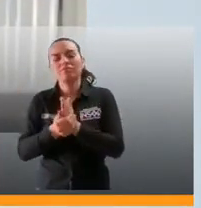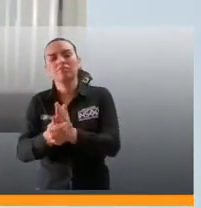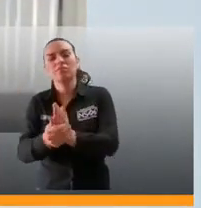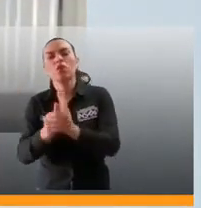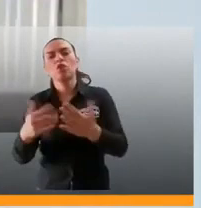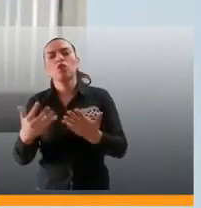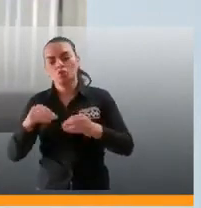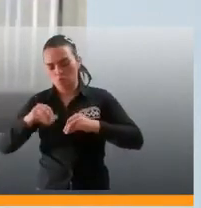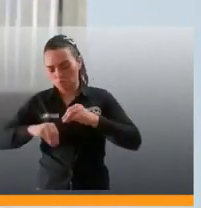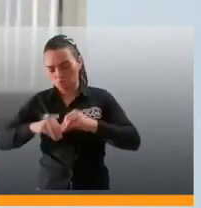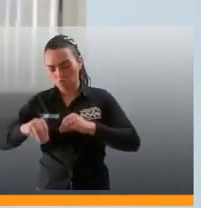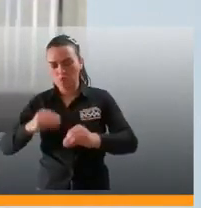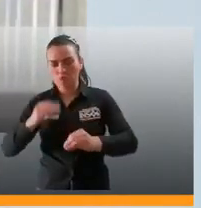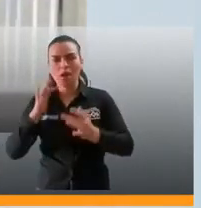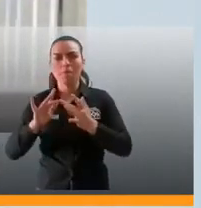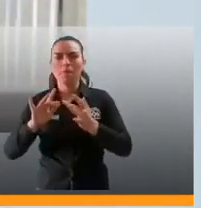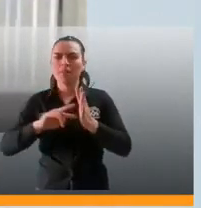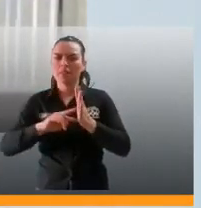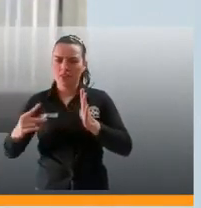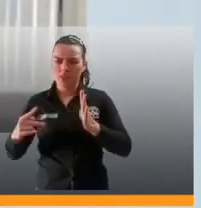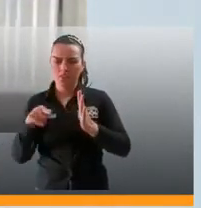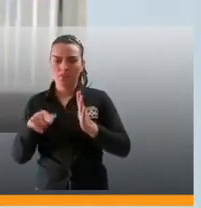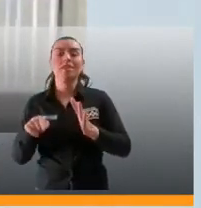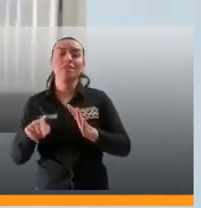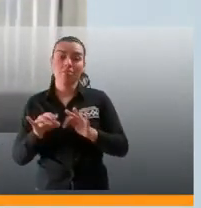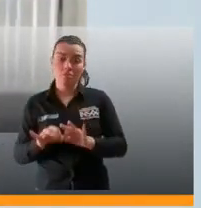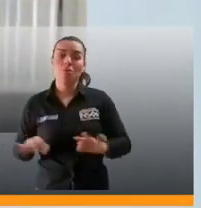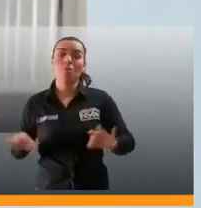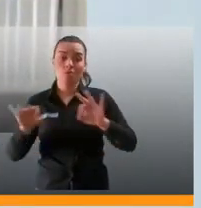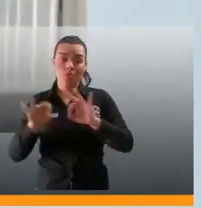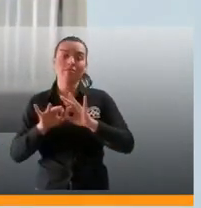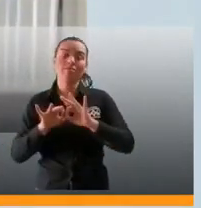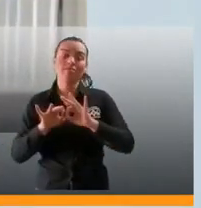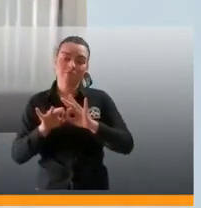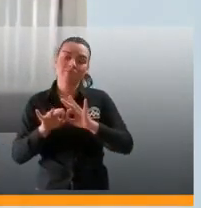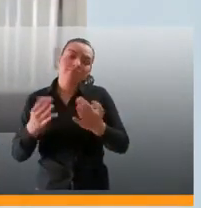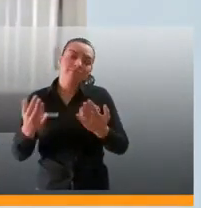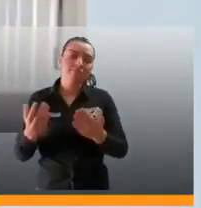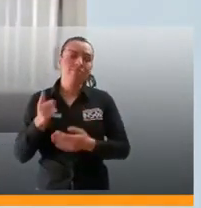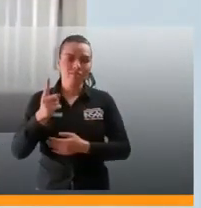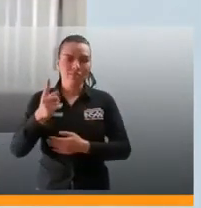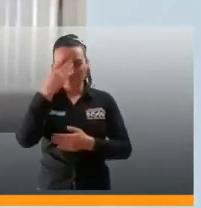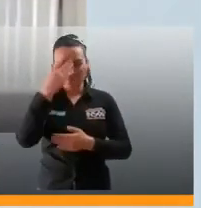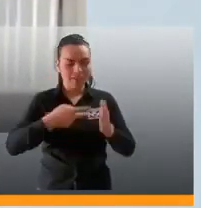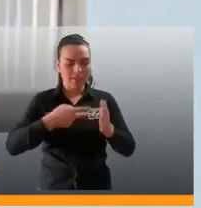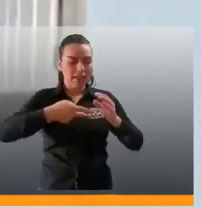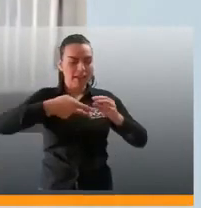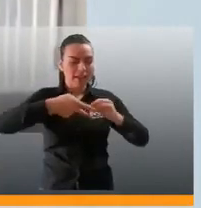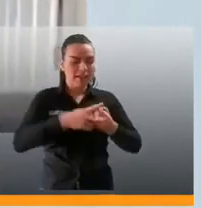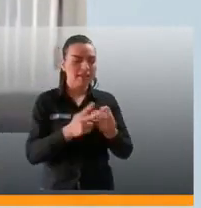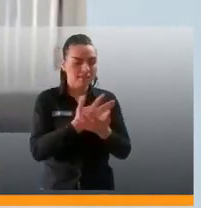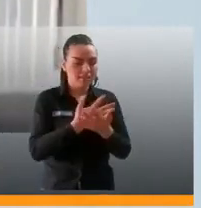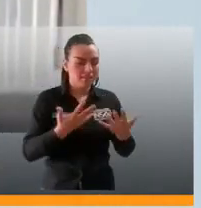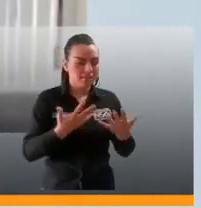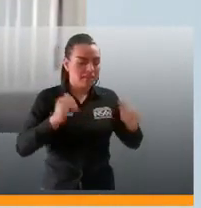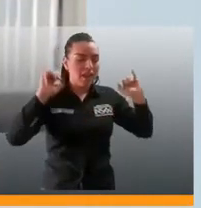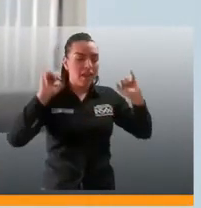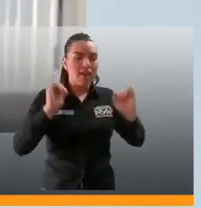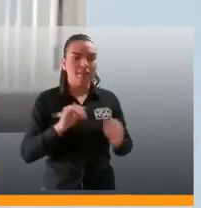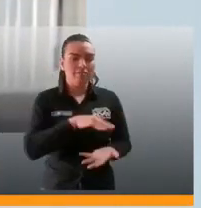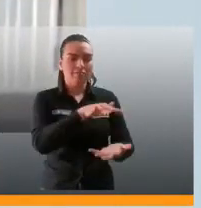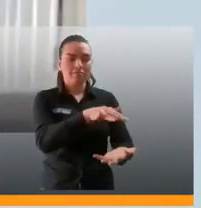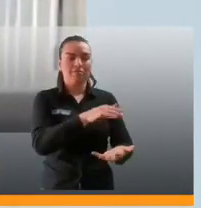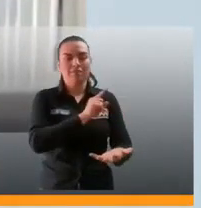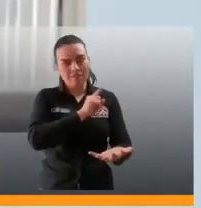montaje tecnológico que es muy importante, o sea, no es solamente tener las herramientas, sino que ¿Sabes que yo realmente podamos llegar a